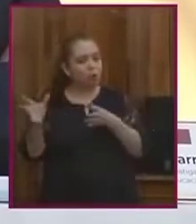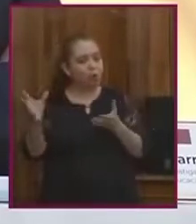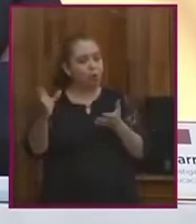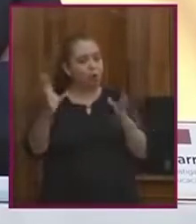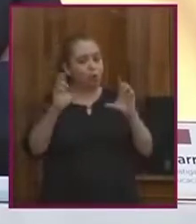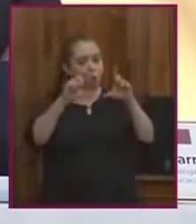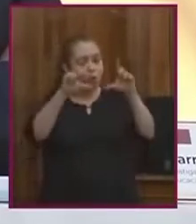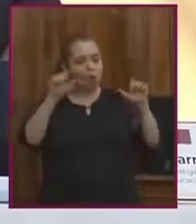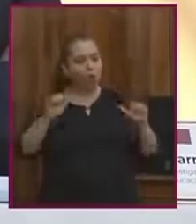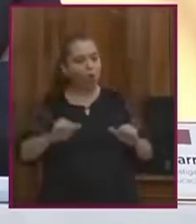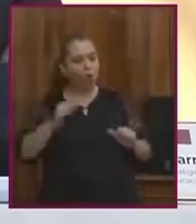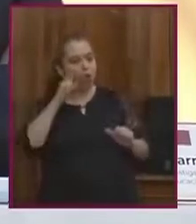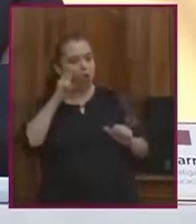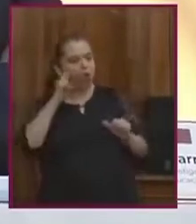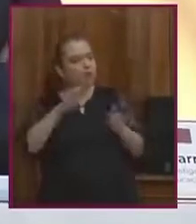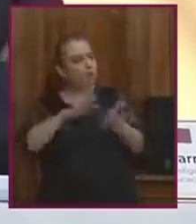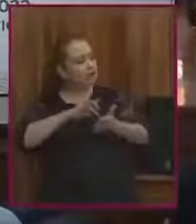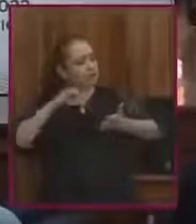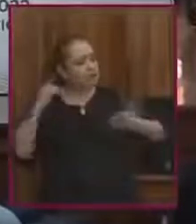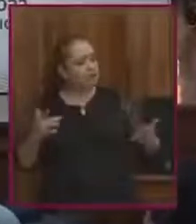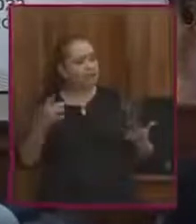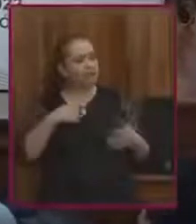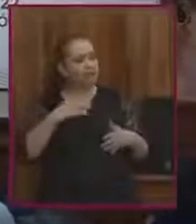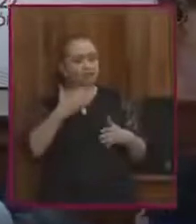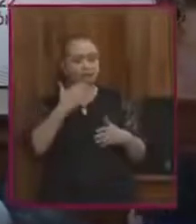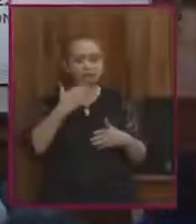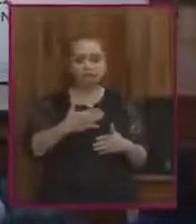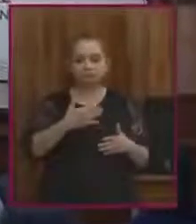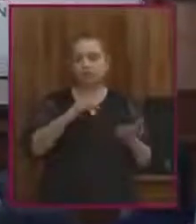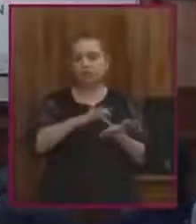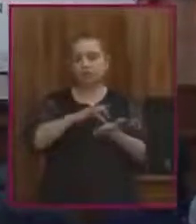aplauso digno, representante.